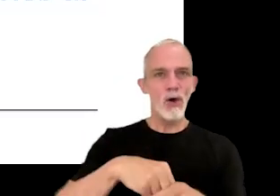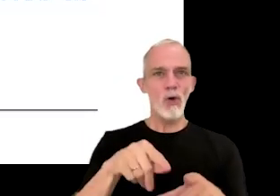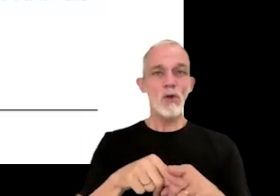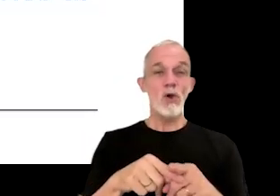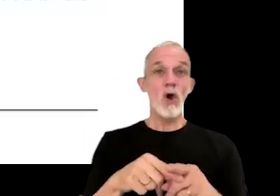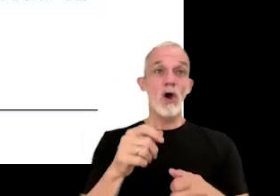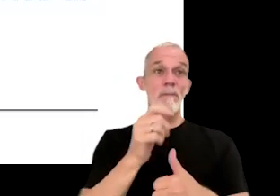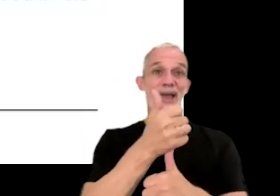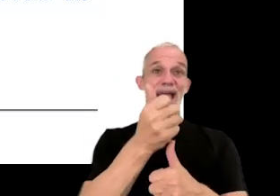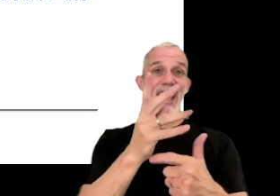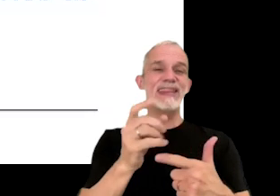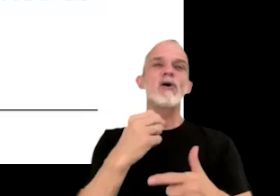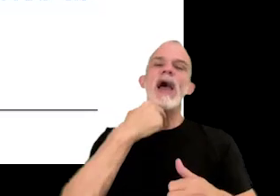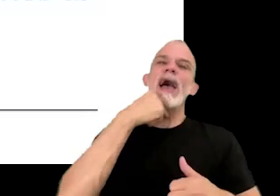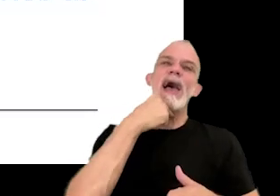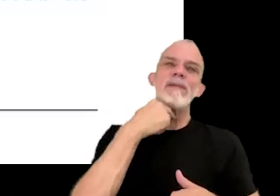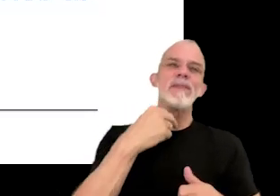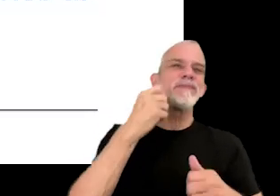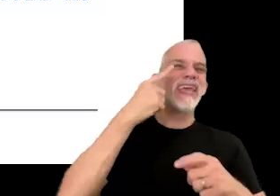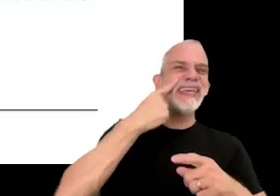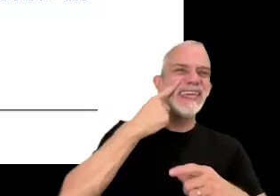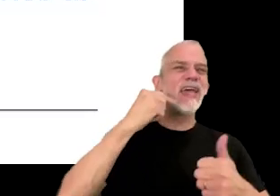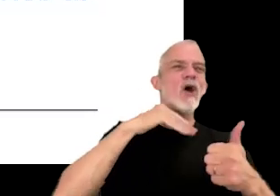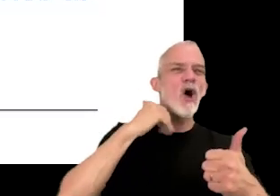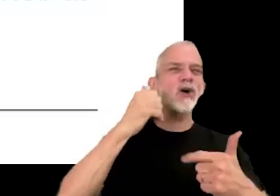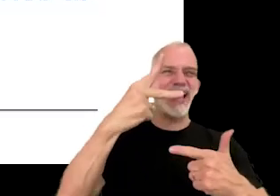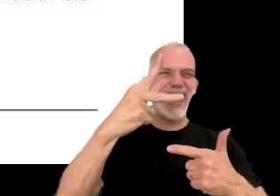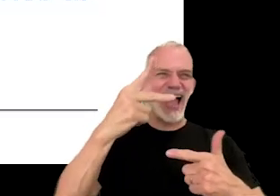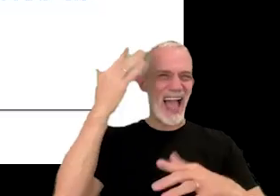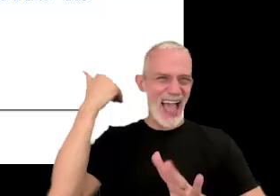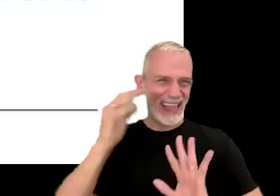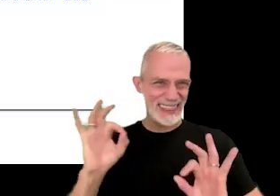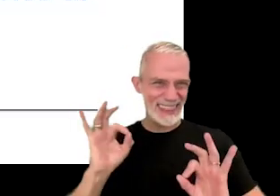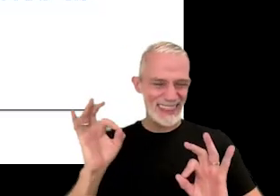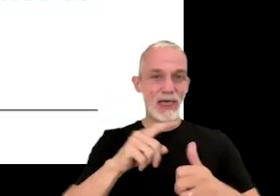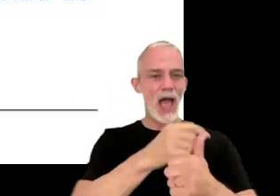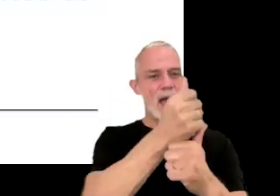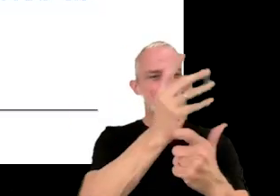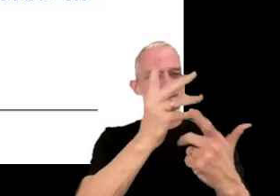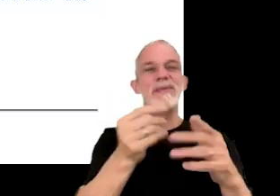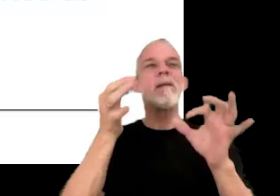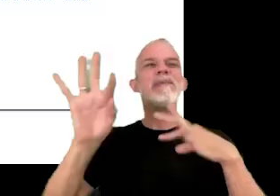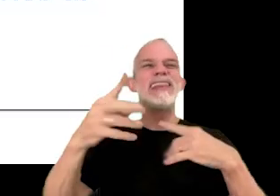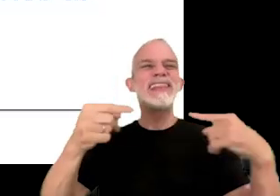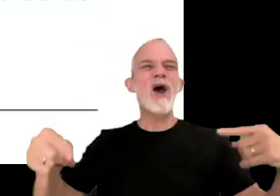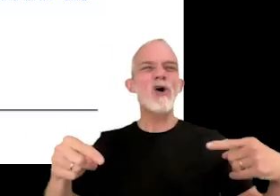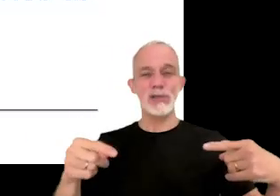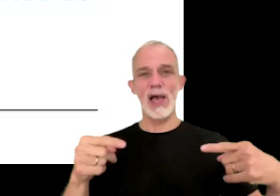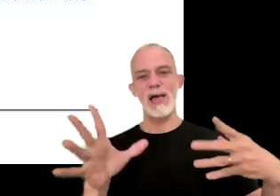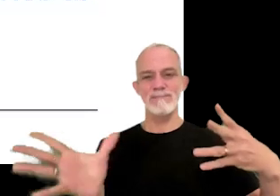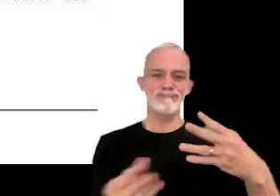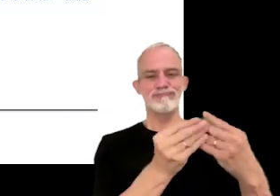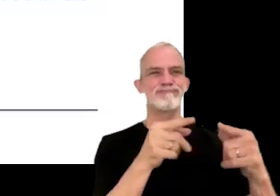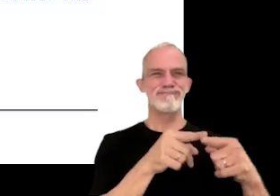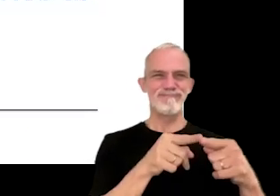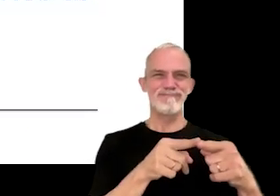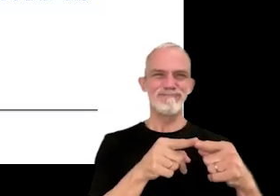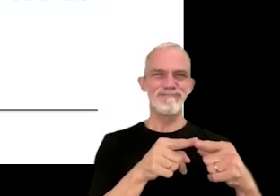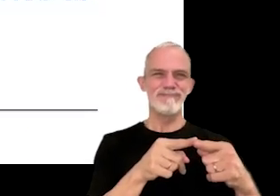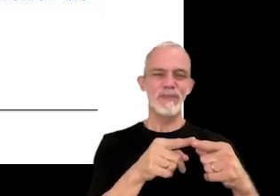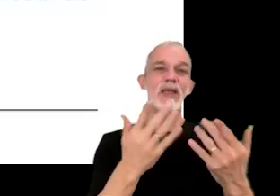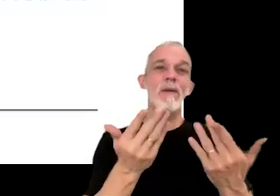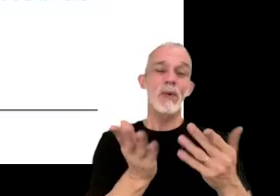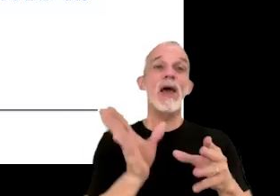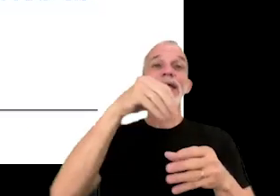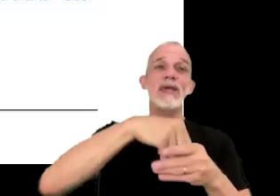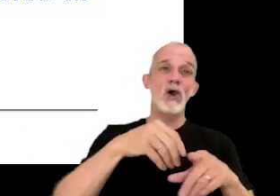categorías IJK que eran exclusivamente para venta de bienes. Se van a